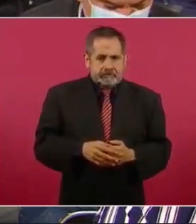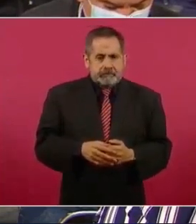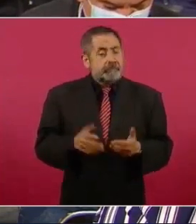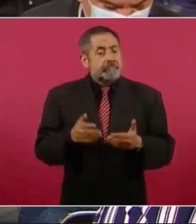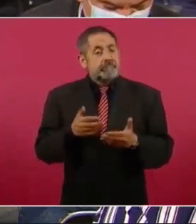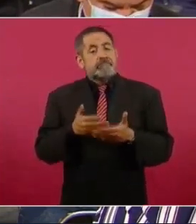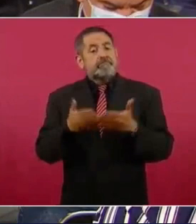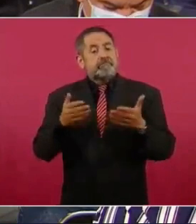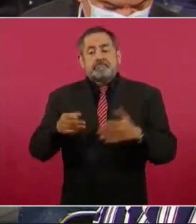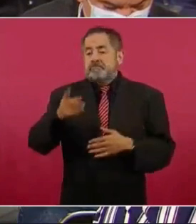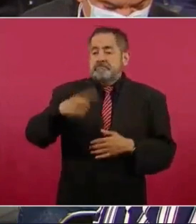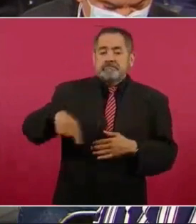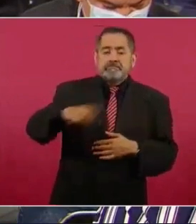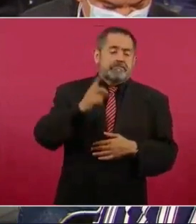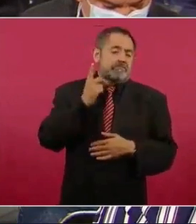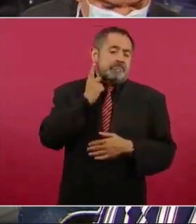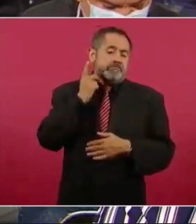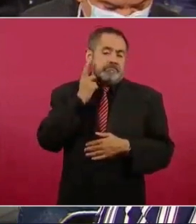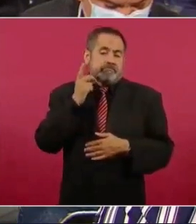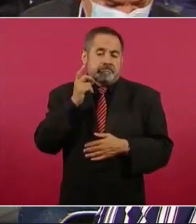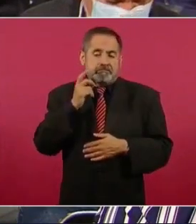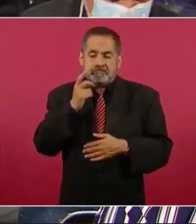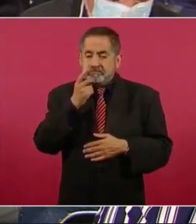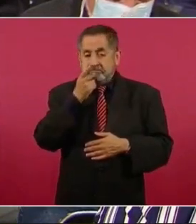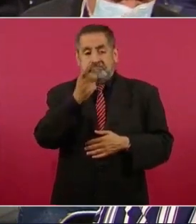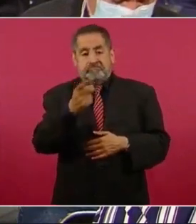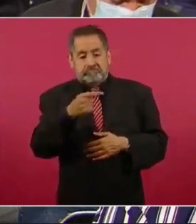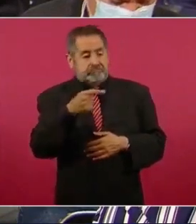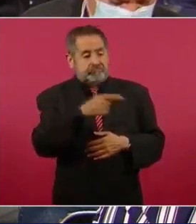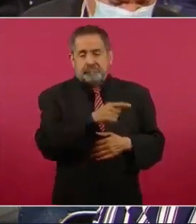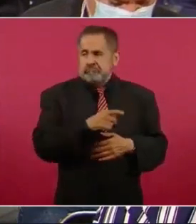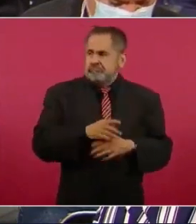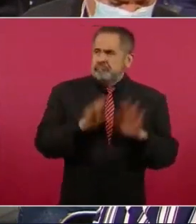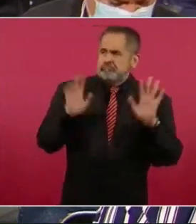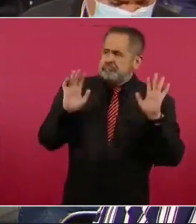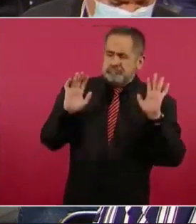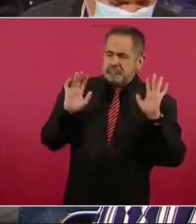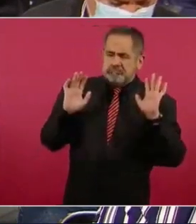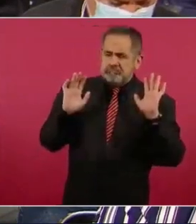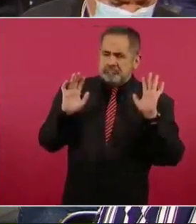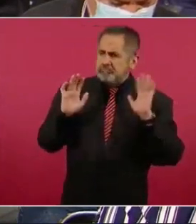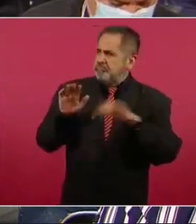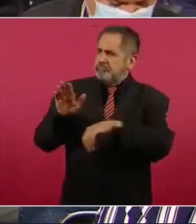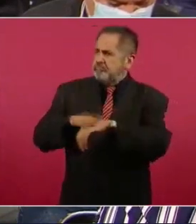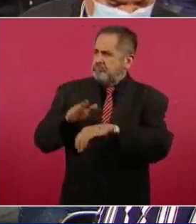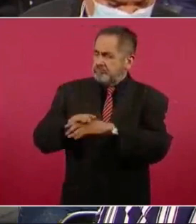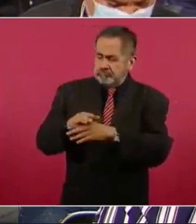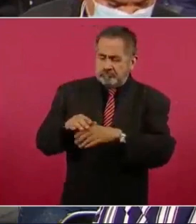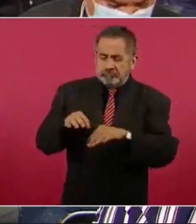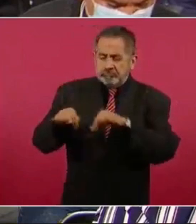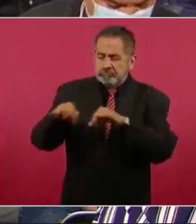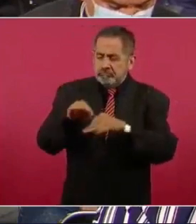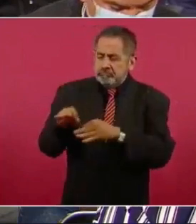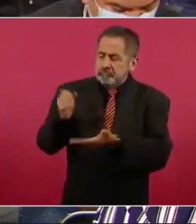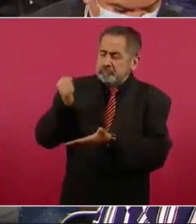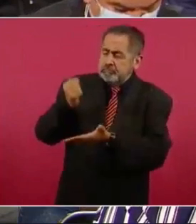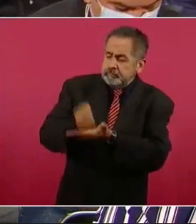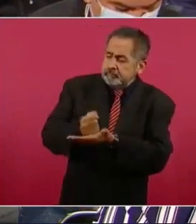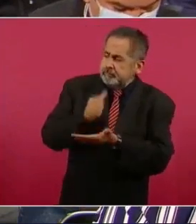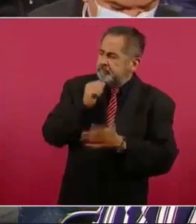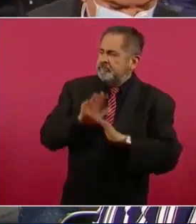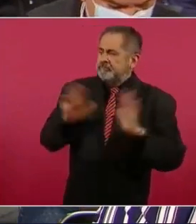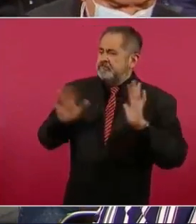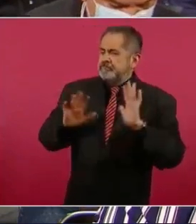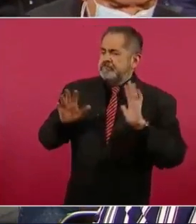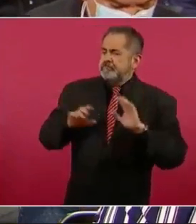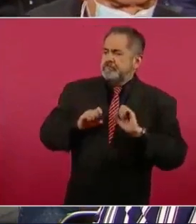los diputados pues amenazaron con un llamado a la moratoria legislativa, ¿usted los